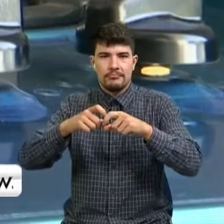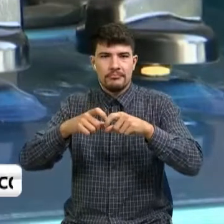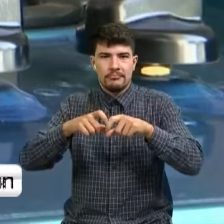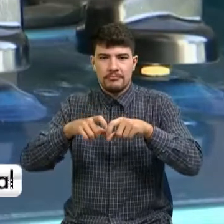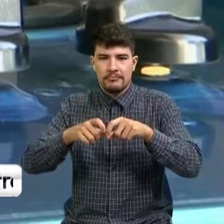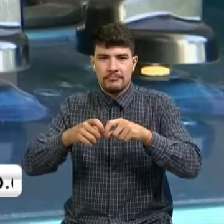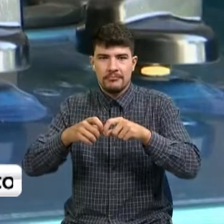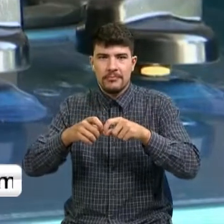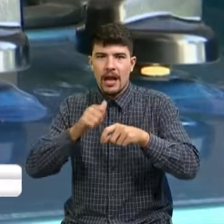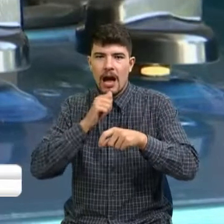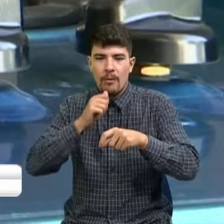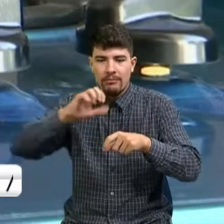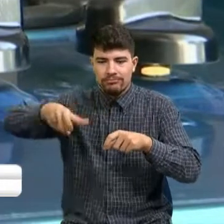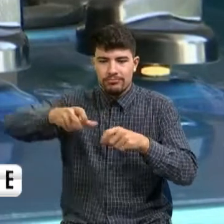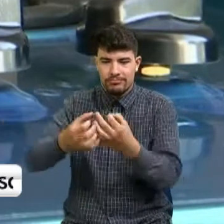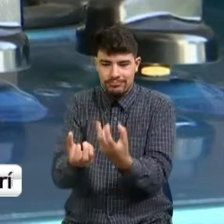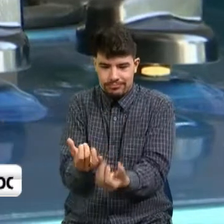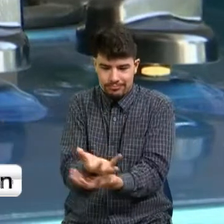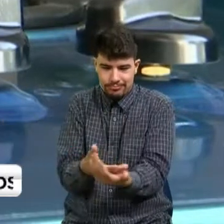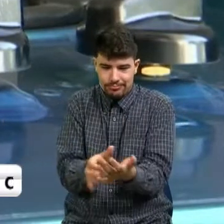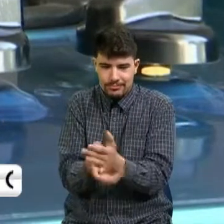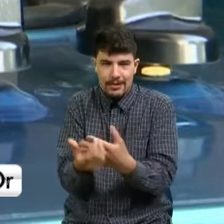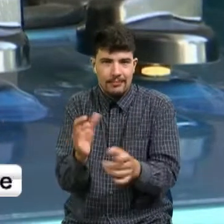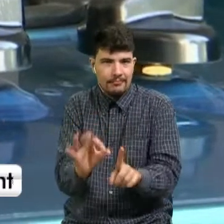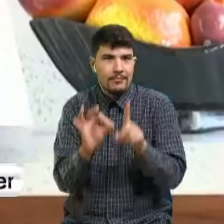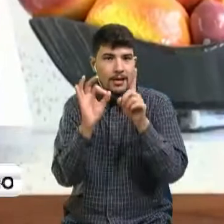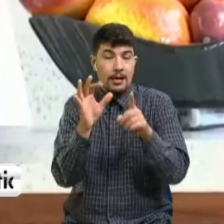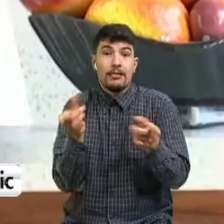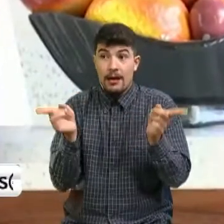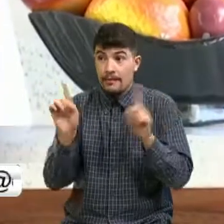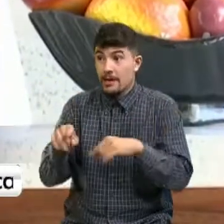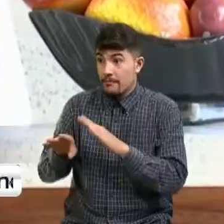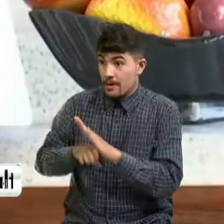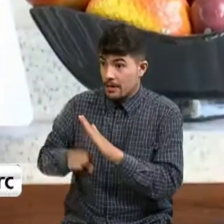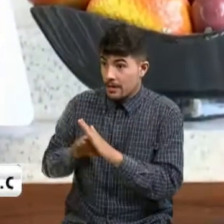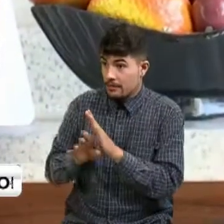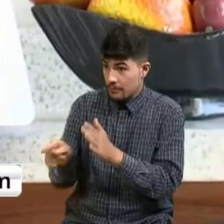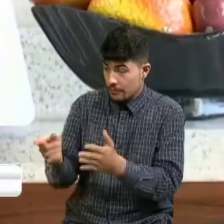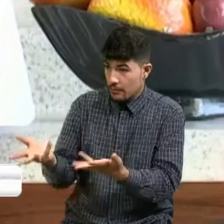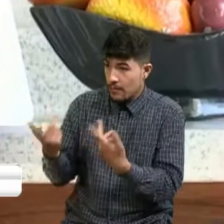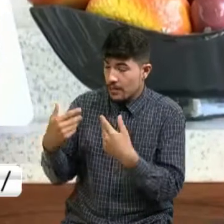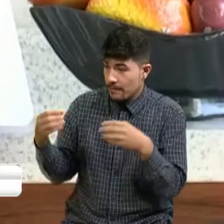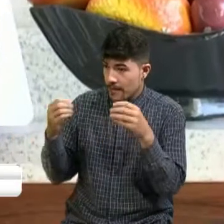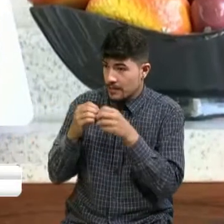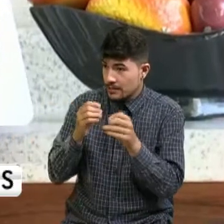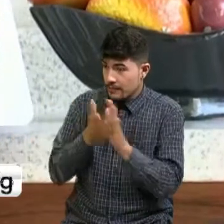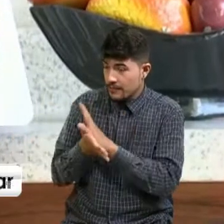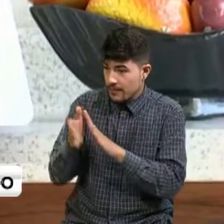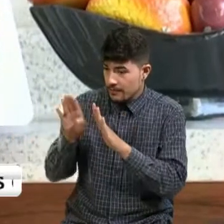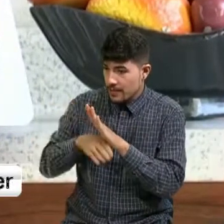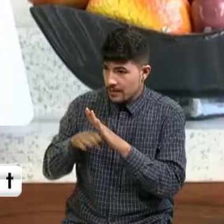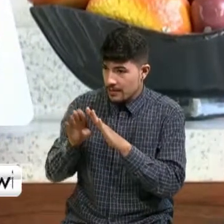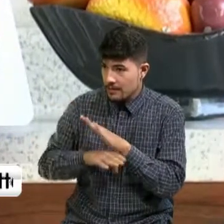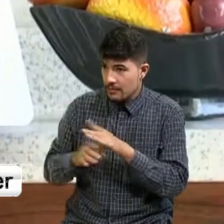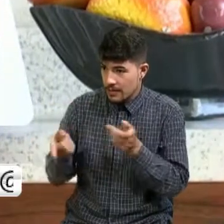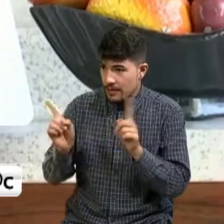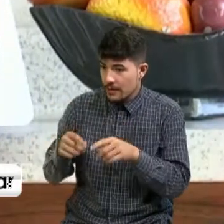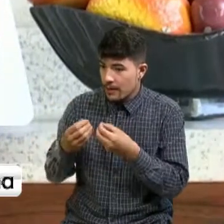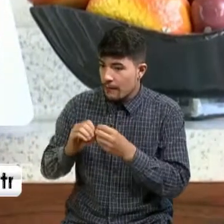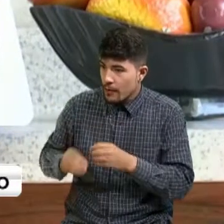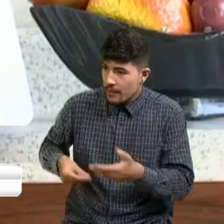obtener para remodelar su hogar. Aparte hay excelentes descuentos, ¿no? Contemos un poco sobre los descuentos y las formas de